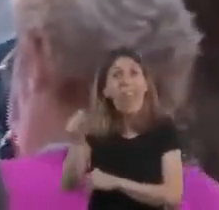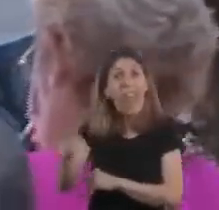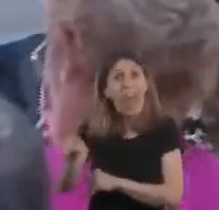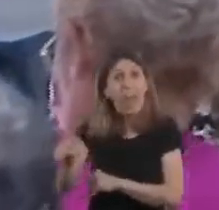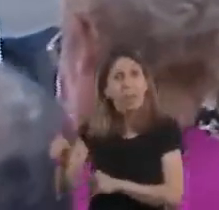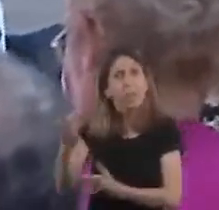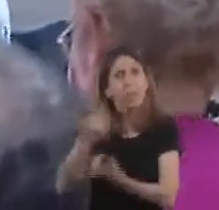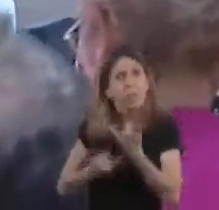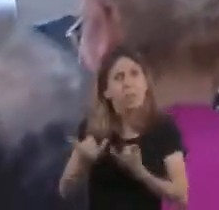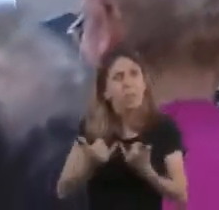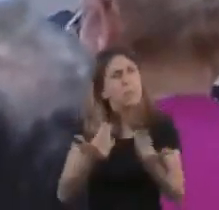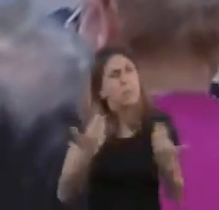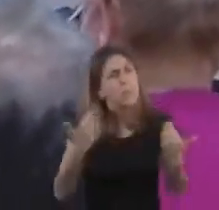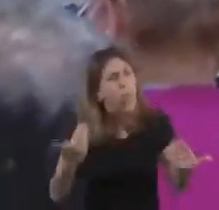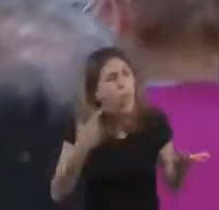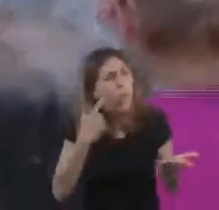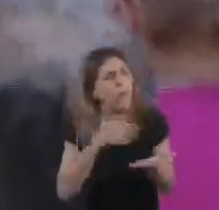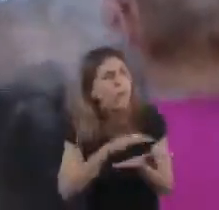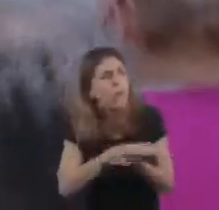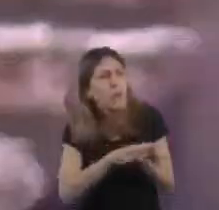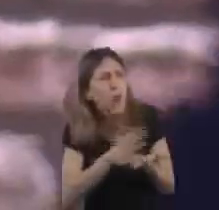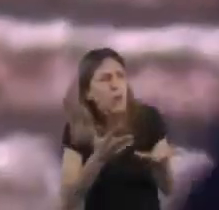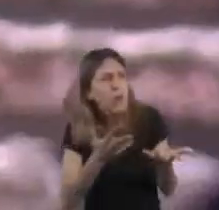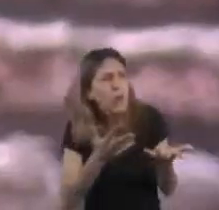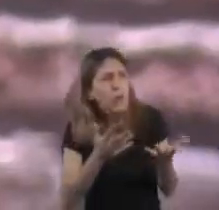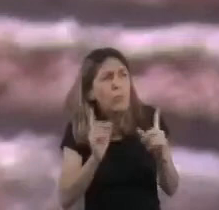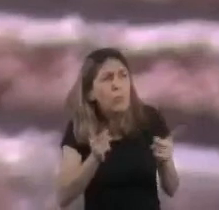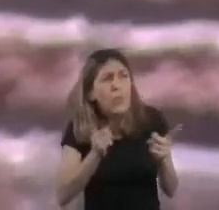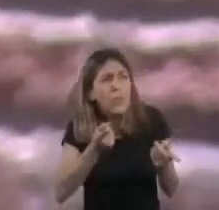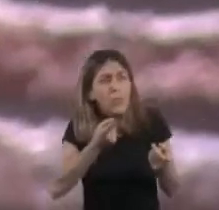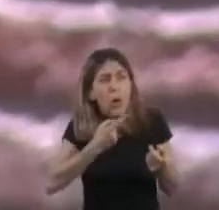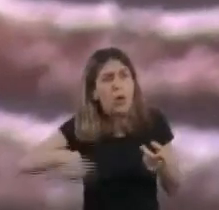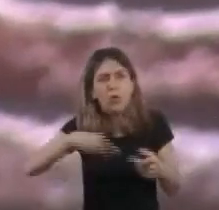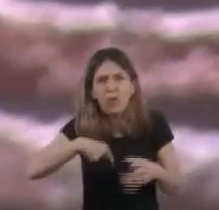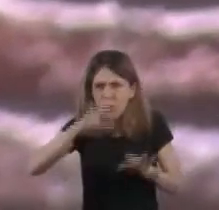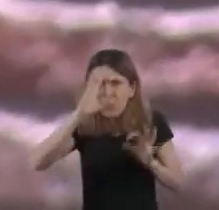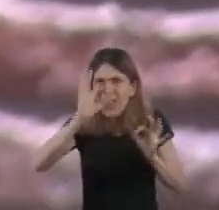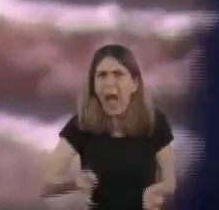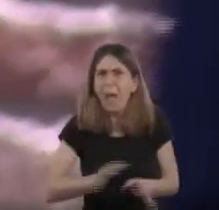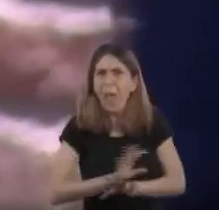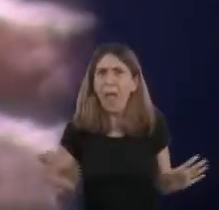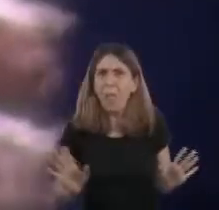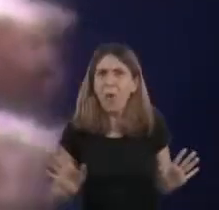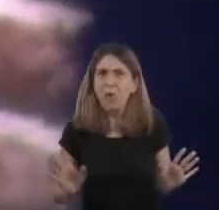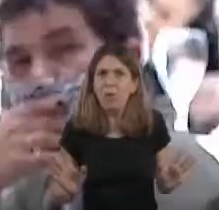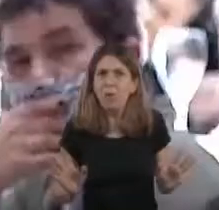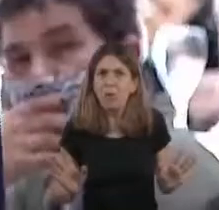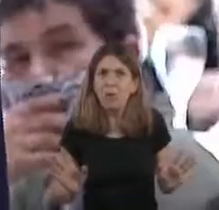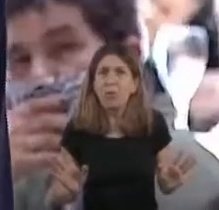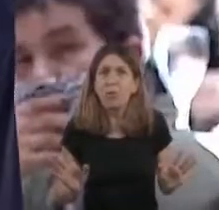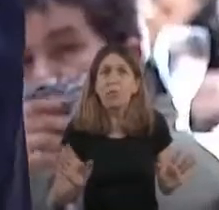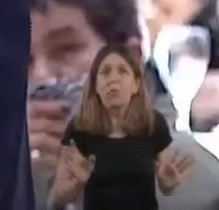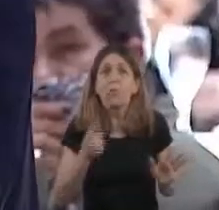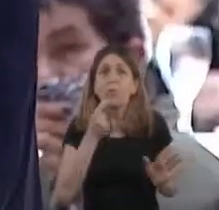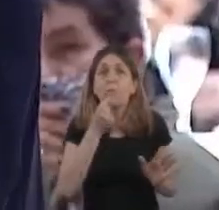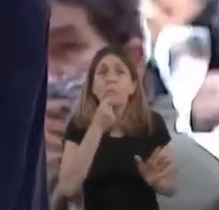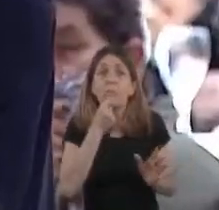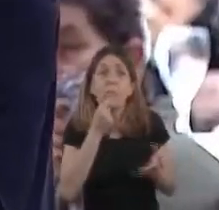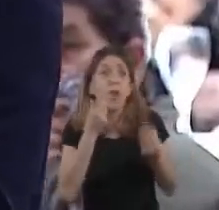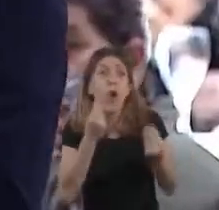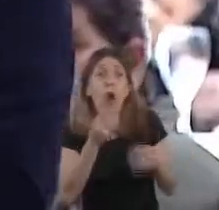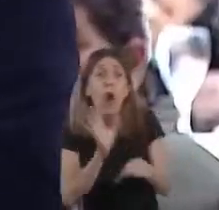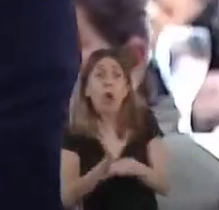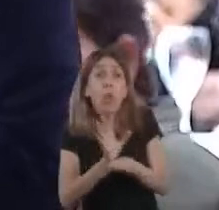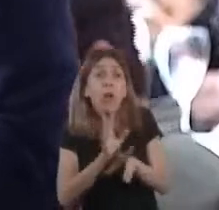de que podemos hacer algo de lo que nosotros estamos convencidos, de que los servicios de cuidado